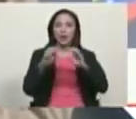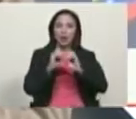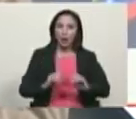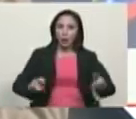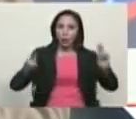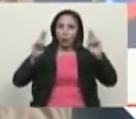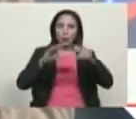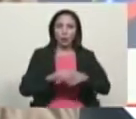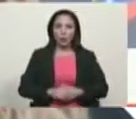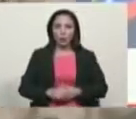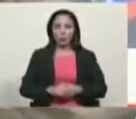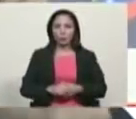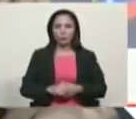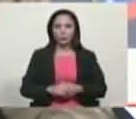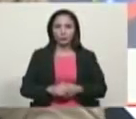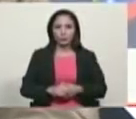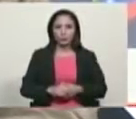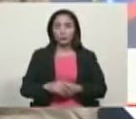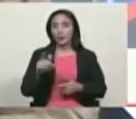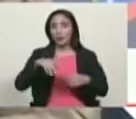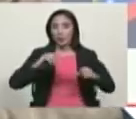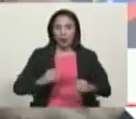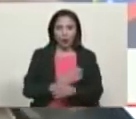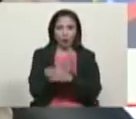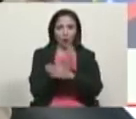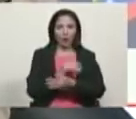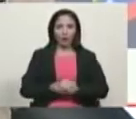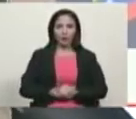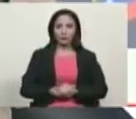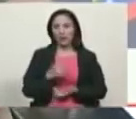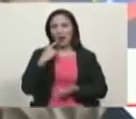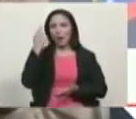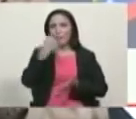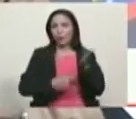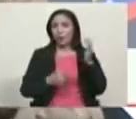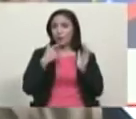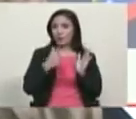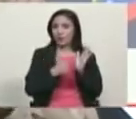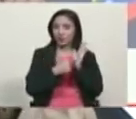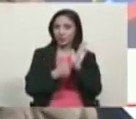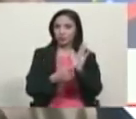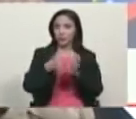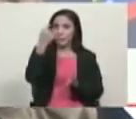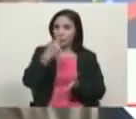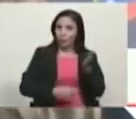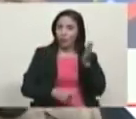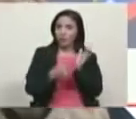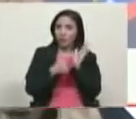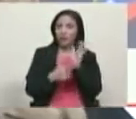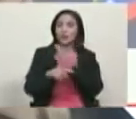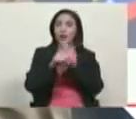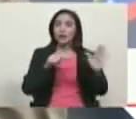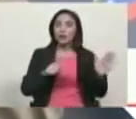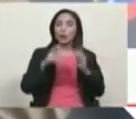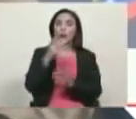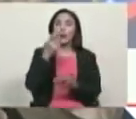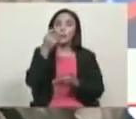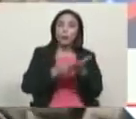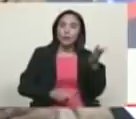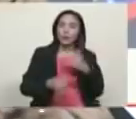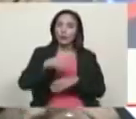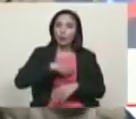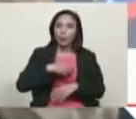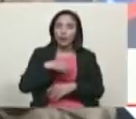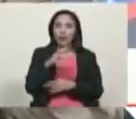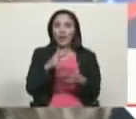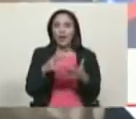inclusive es violatorio de la Carta de la OEA, que prohíbe expresamente la amenaza del uso de la fuerza entre los